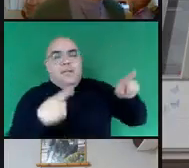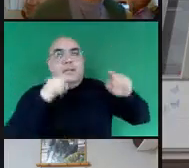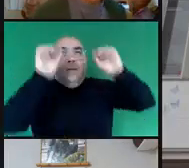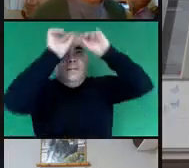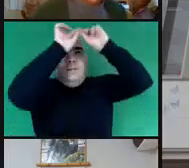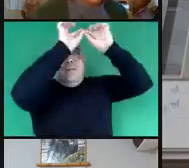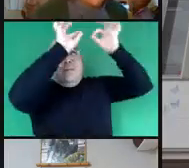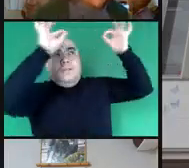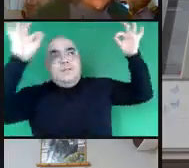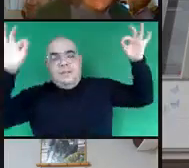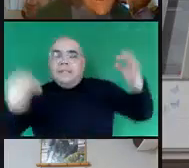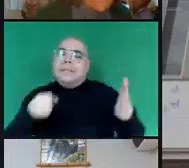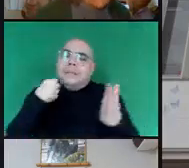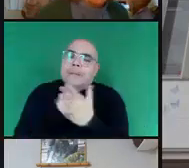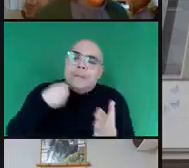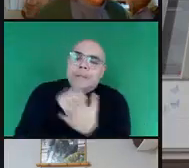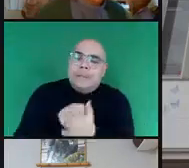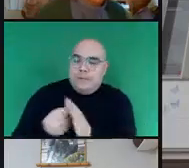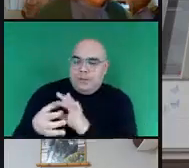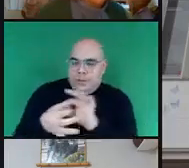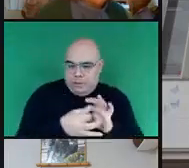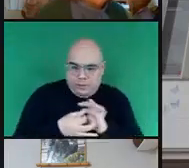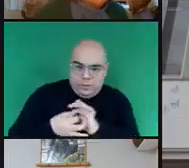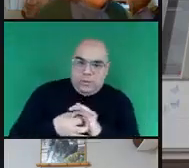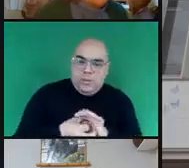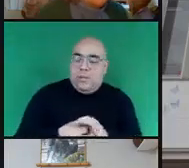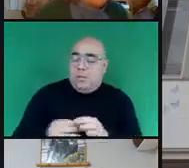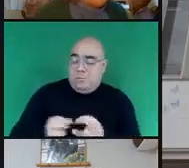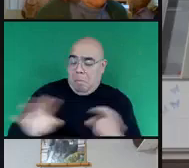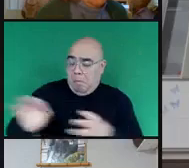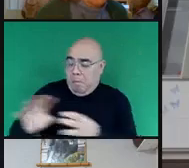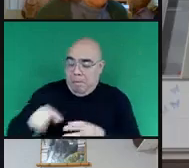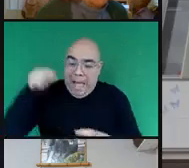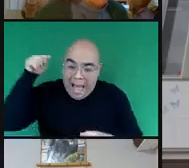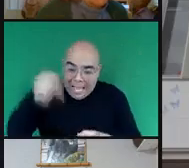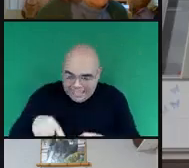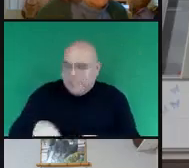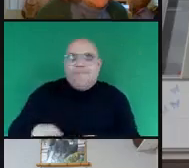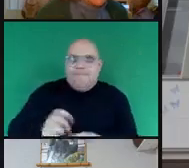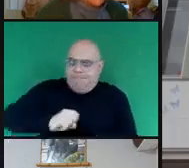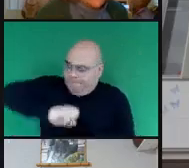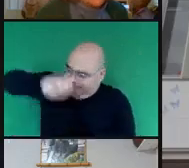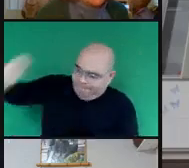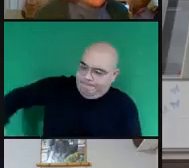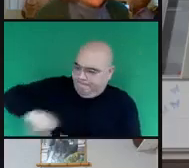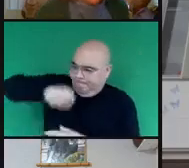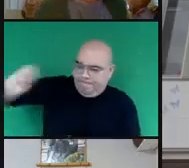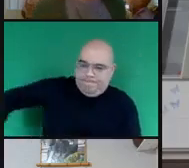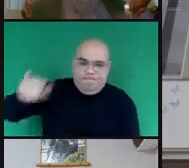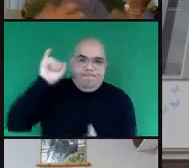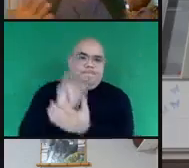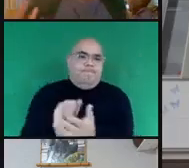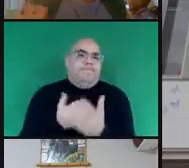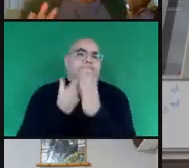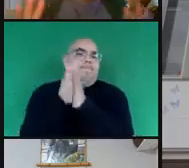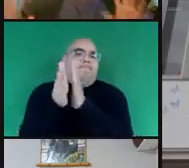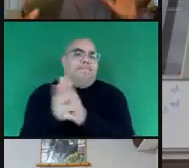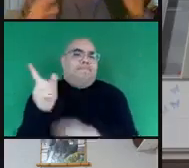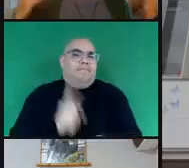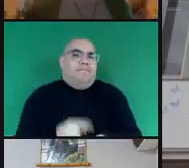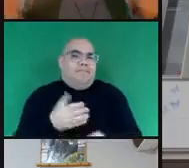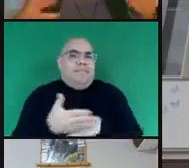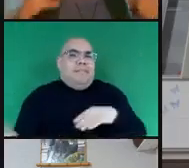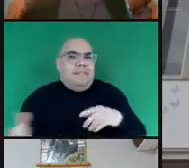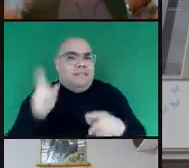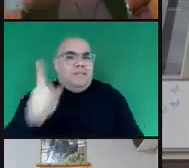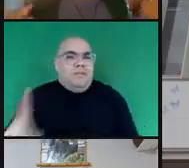y prescindamos de lo que nos separa. Bueno, Perdón muchas si me gracias, pasó un Juanita. poquito, pero es que como